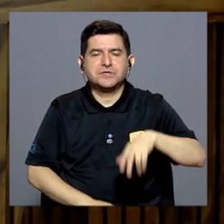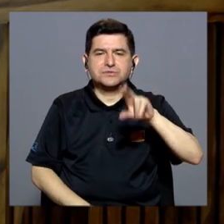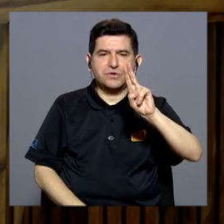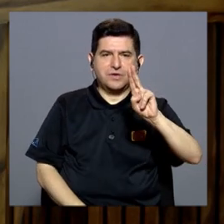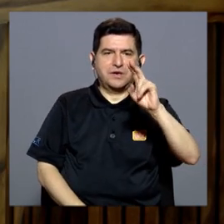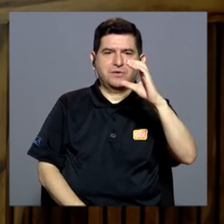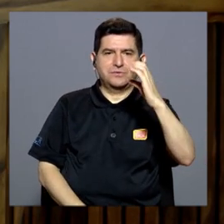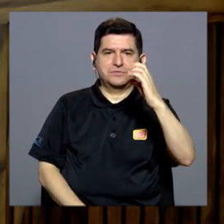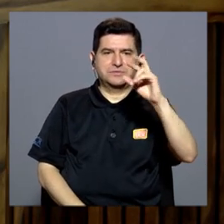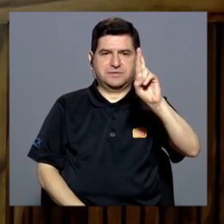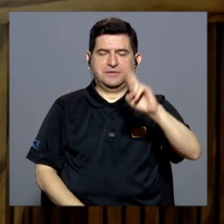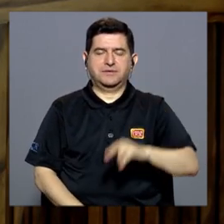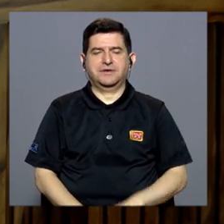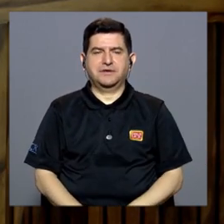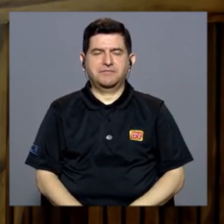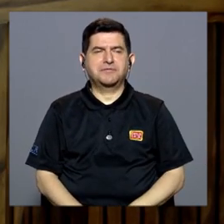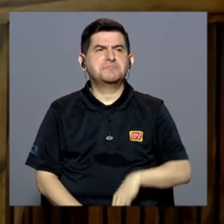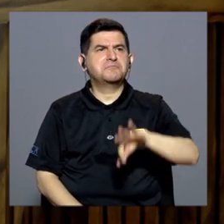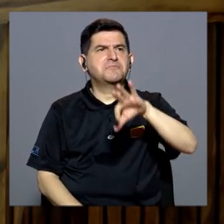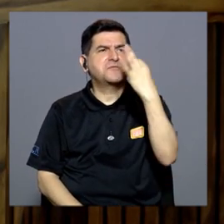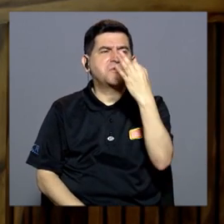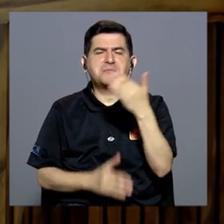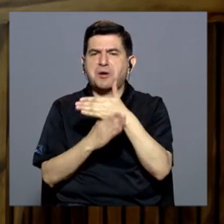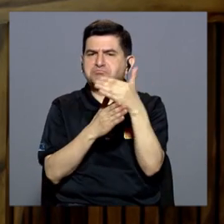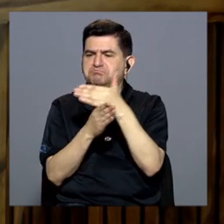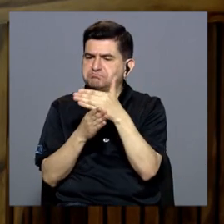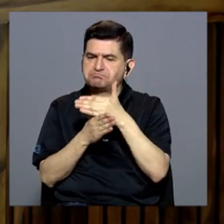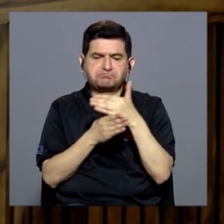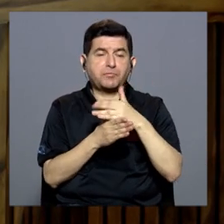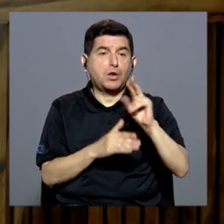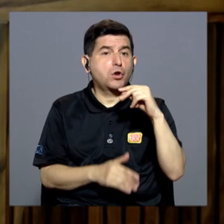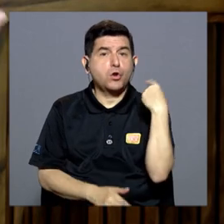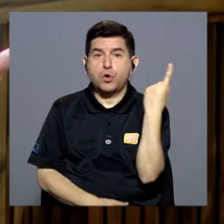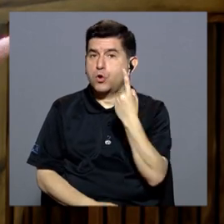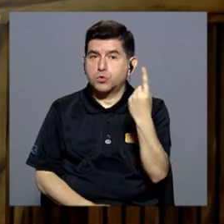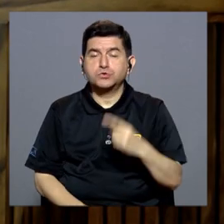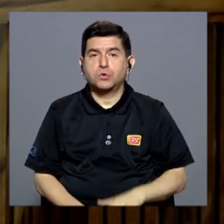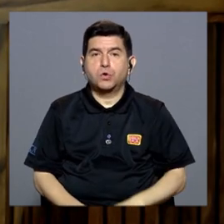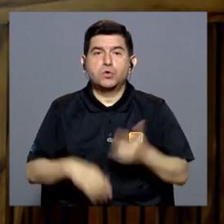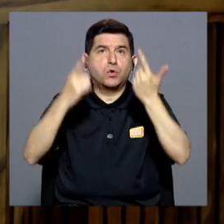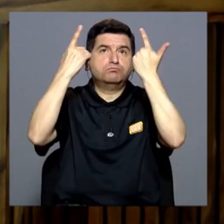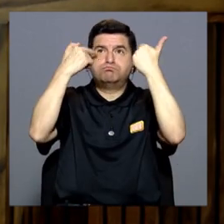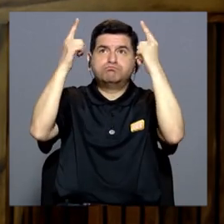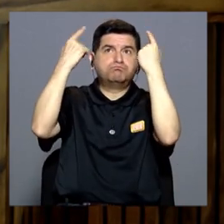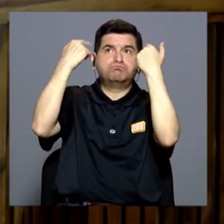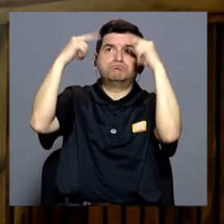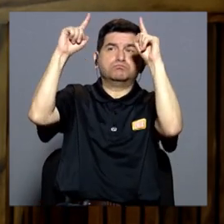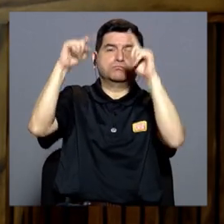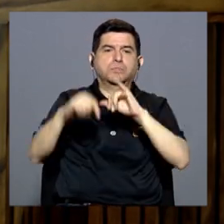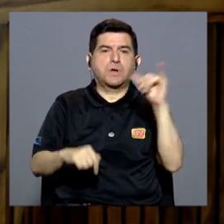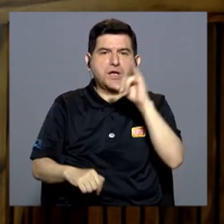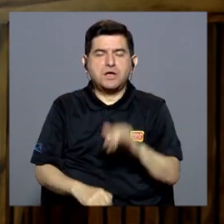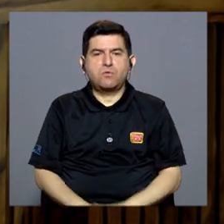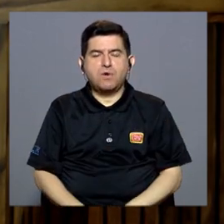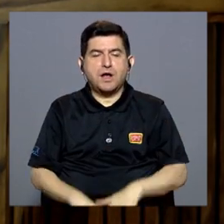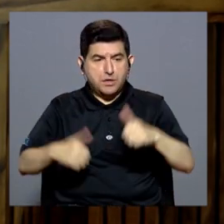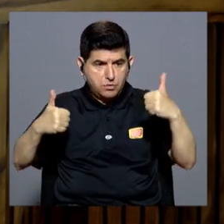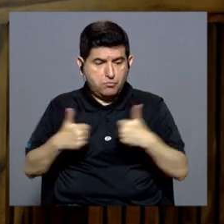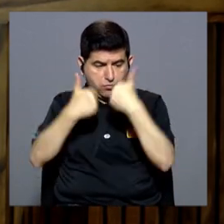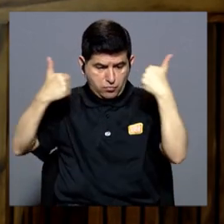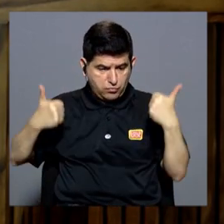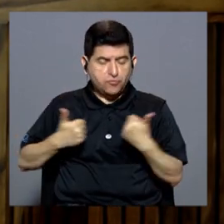Rica. Es una forma de compartir no solo los logros, sino también los